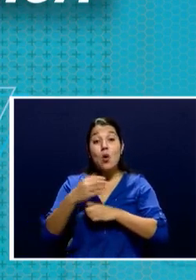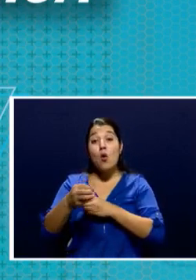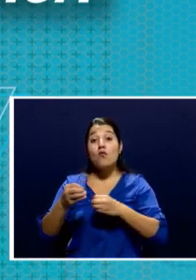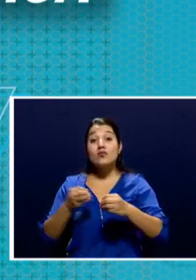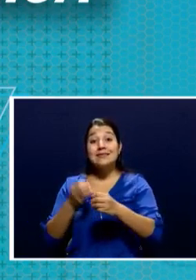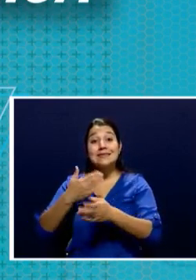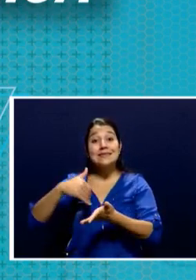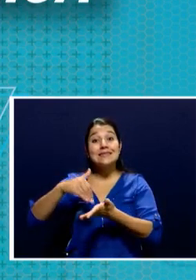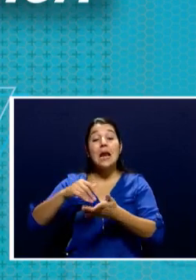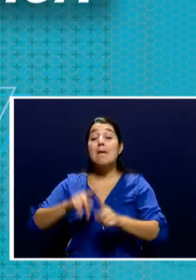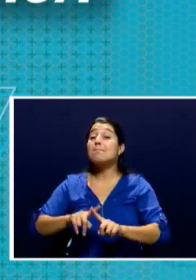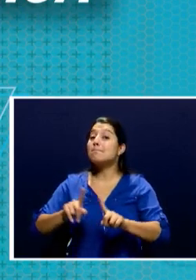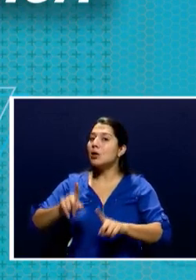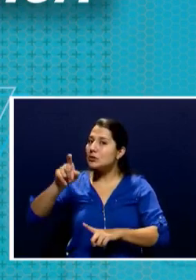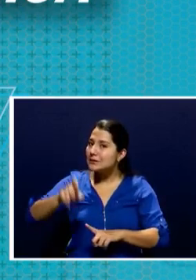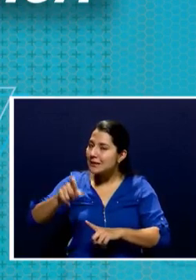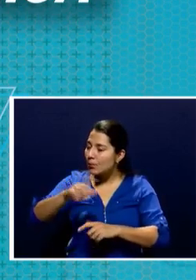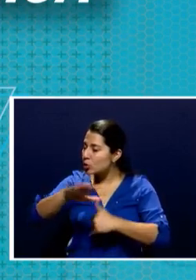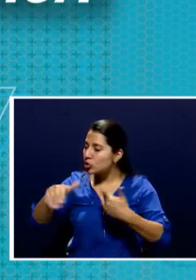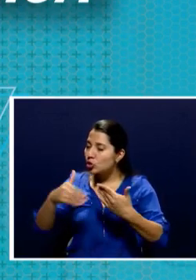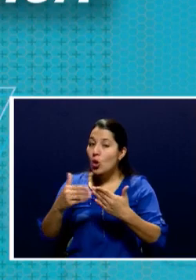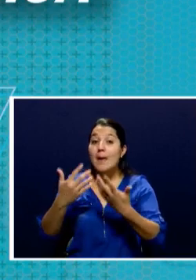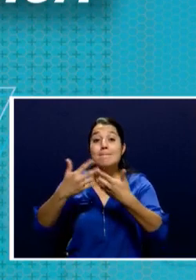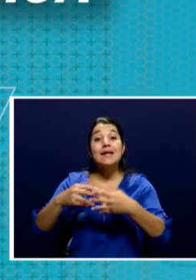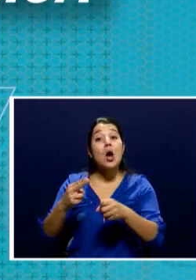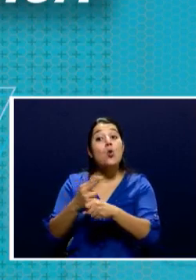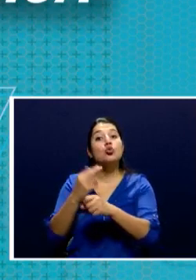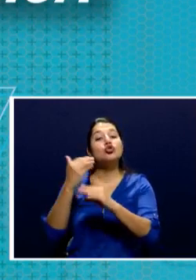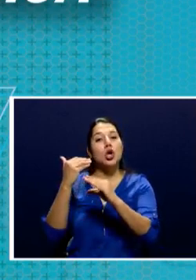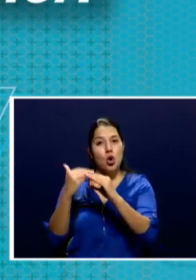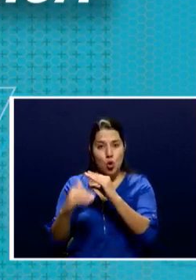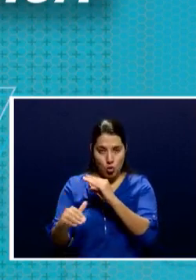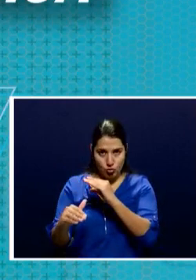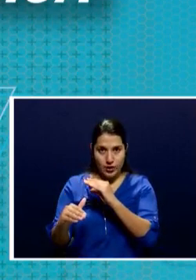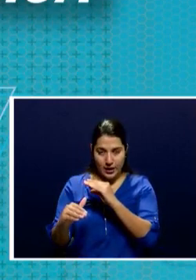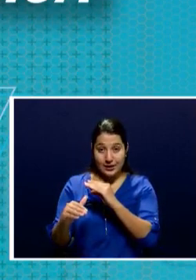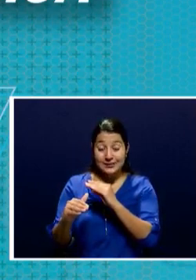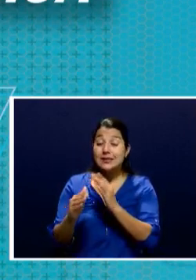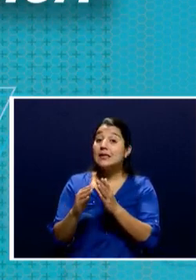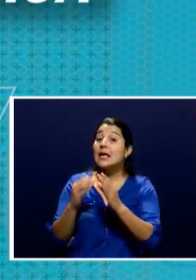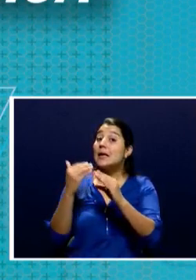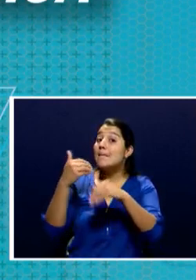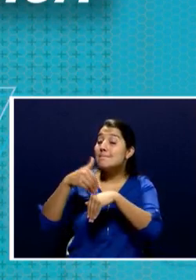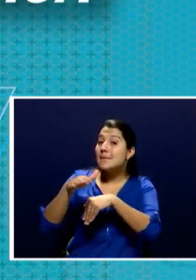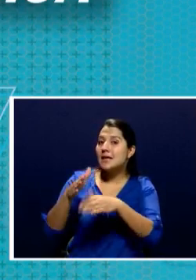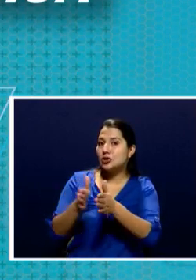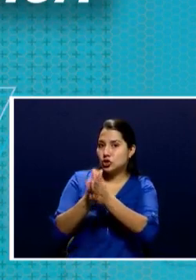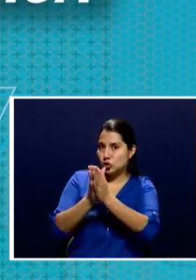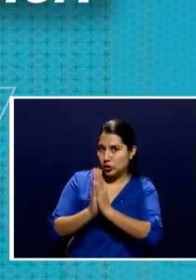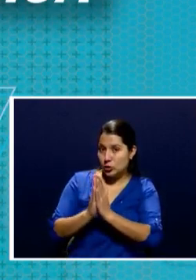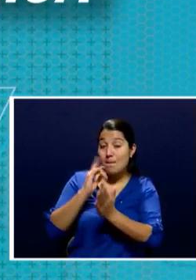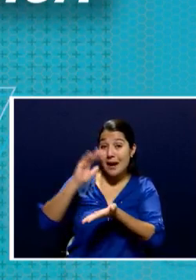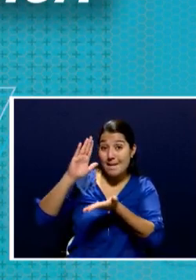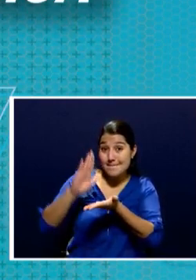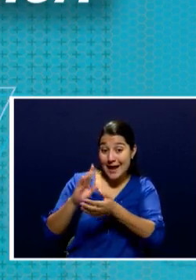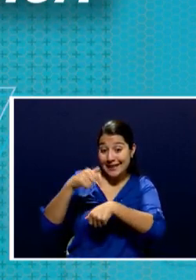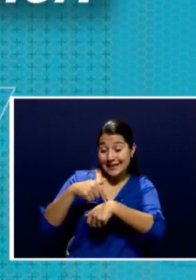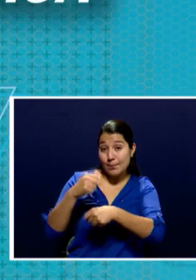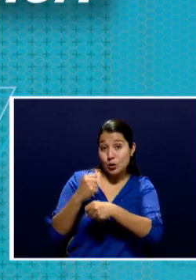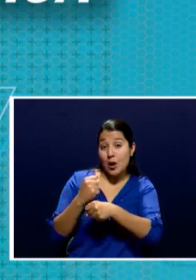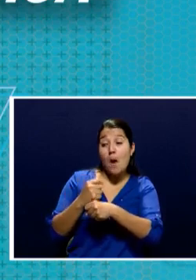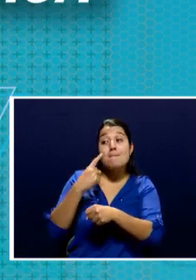que todas las empresas nos envíen a ese correo electrónico su solicitud, tanto para reducción de jornada